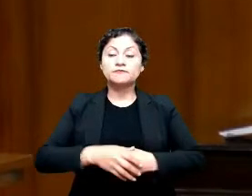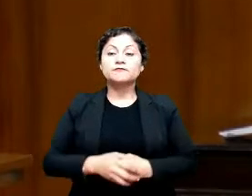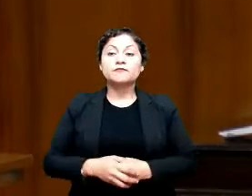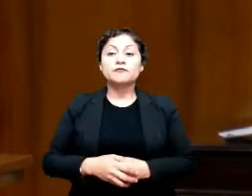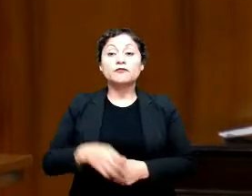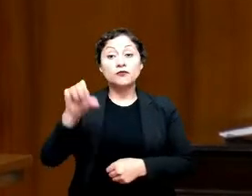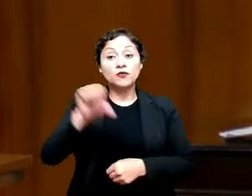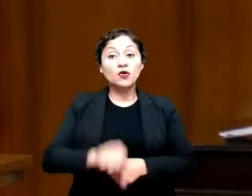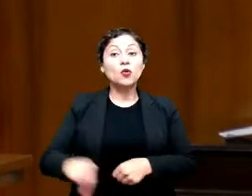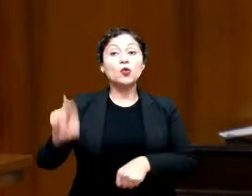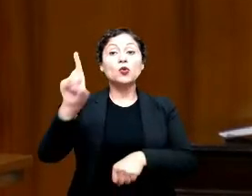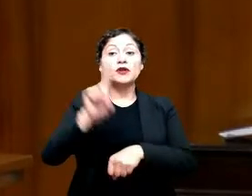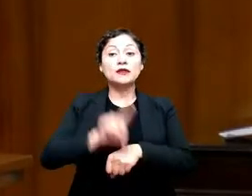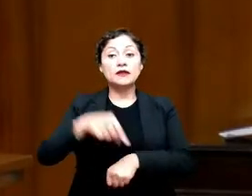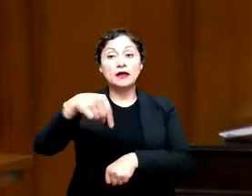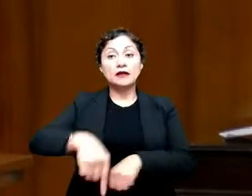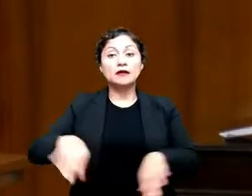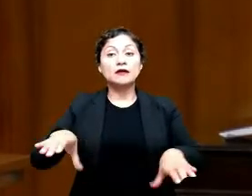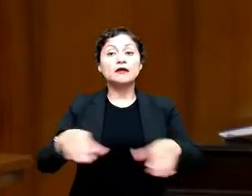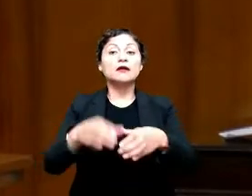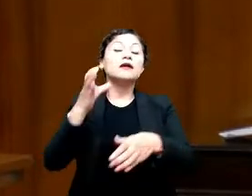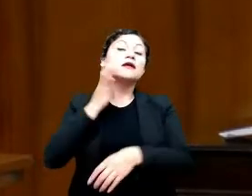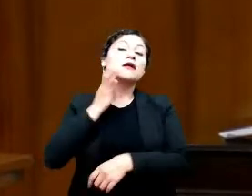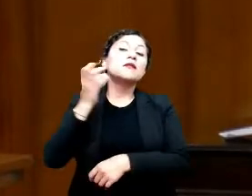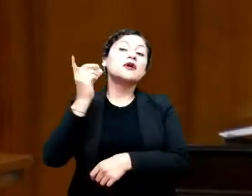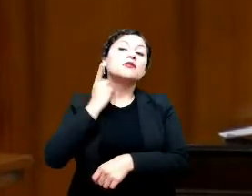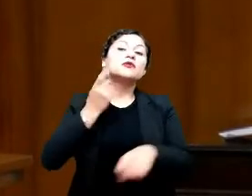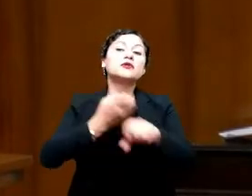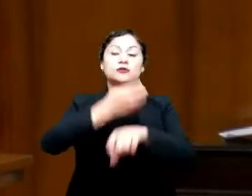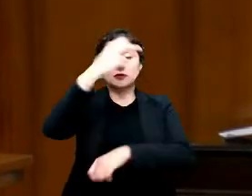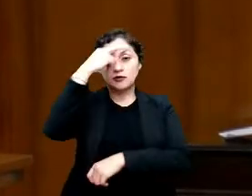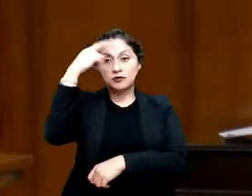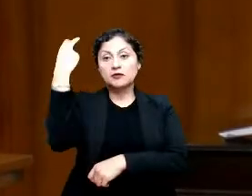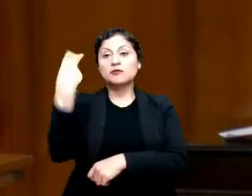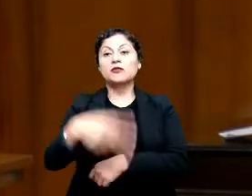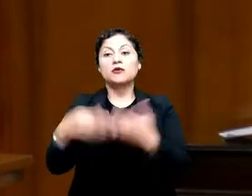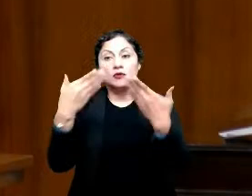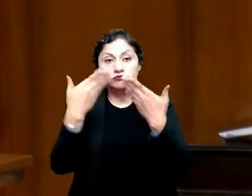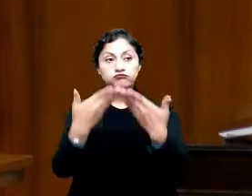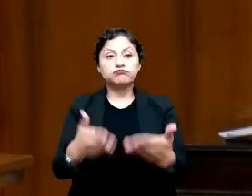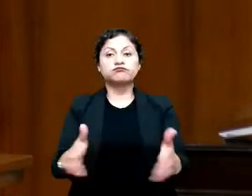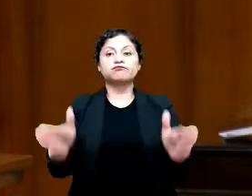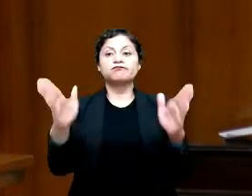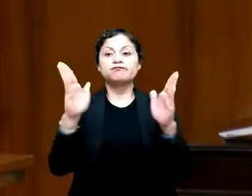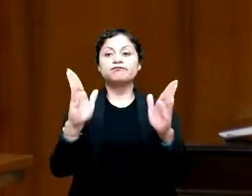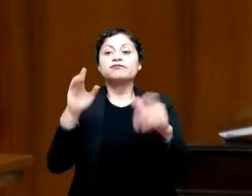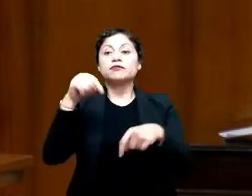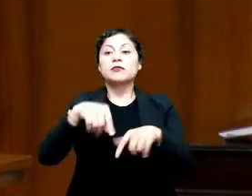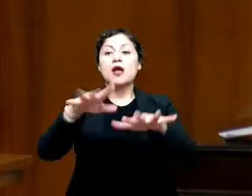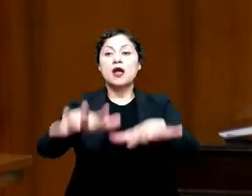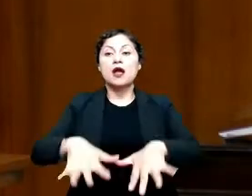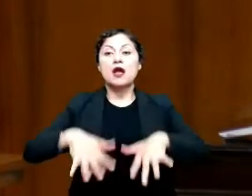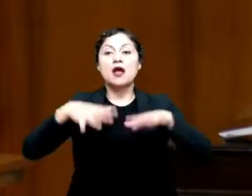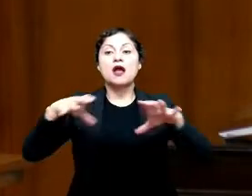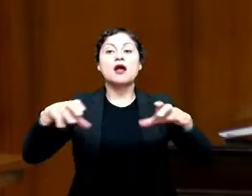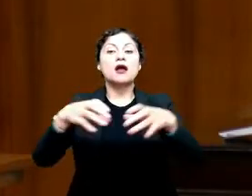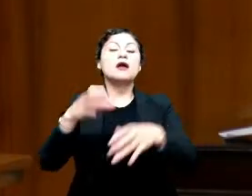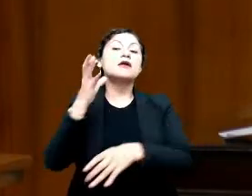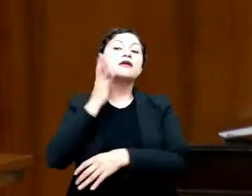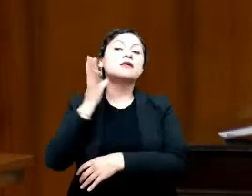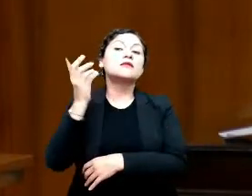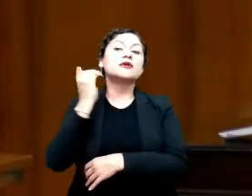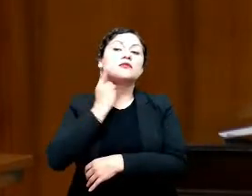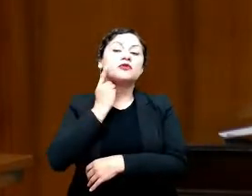puertas de la Casa del Pueblo Mexiquense, de este recinto del Palacio Legislativo, a uno